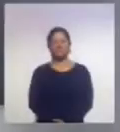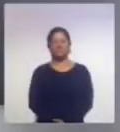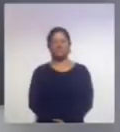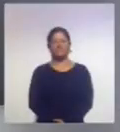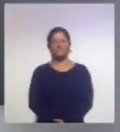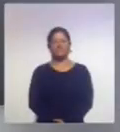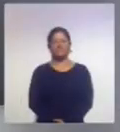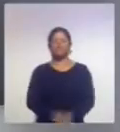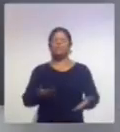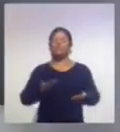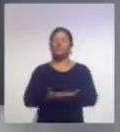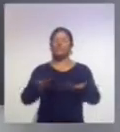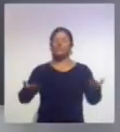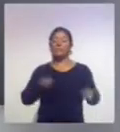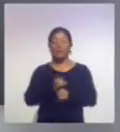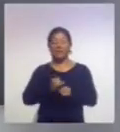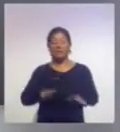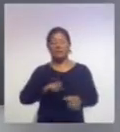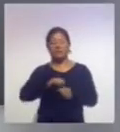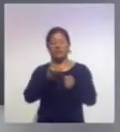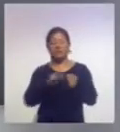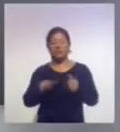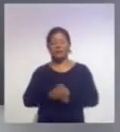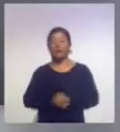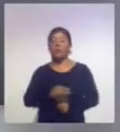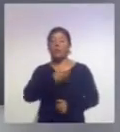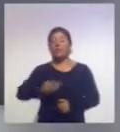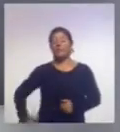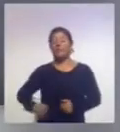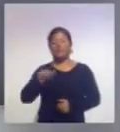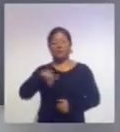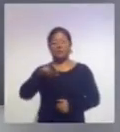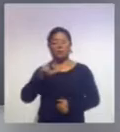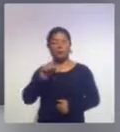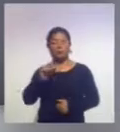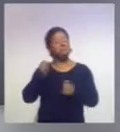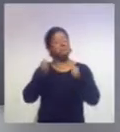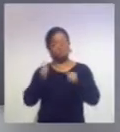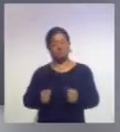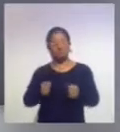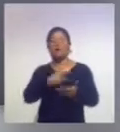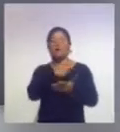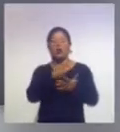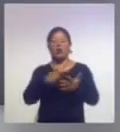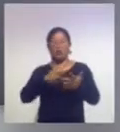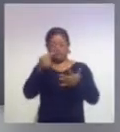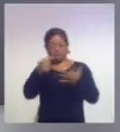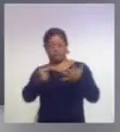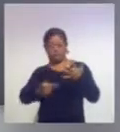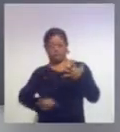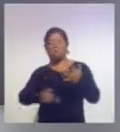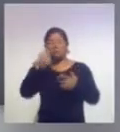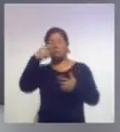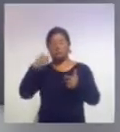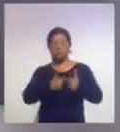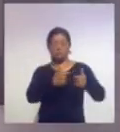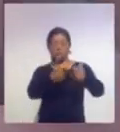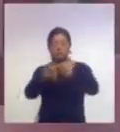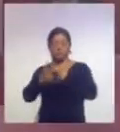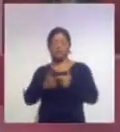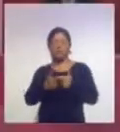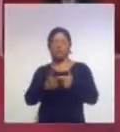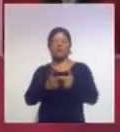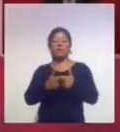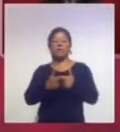Y vamos ahora a la información nacional. Garantiza el presidente Andrés Manuel López Obrador los programas sociales con el presupuesto para el 2020.